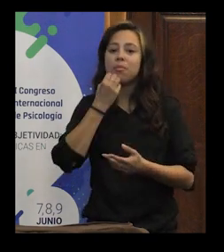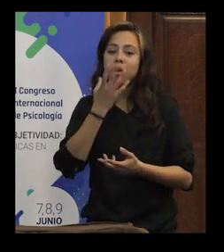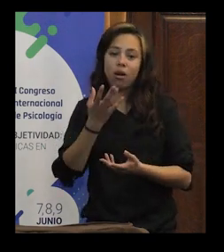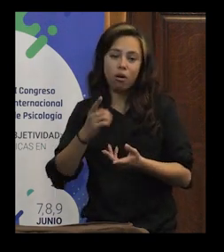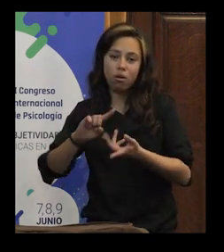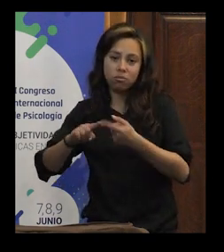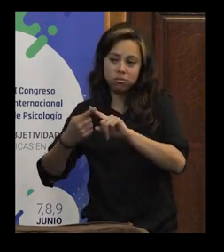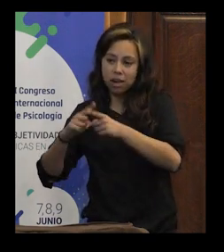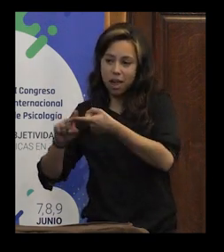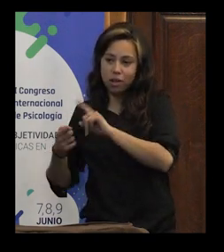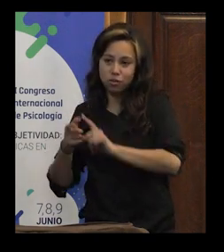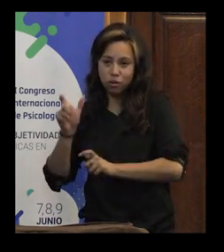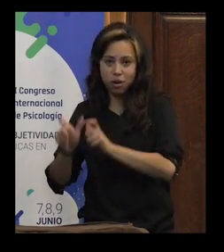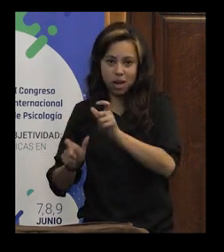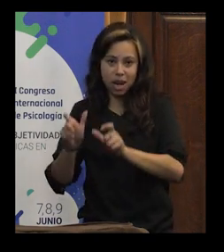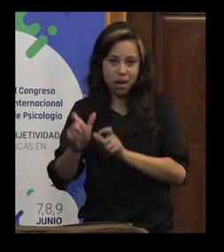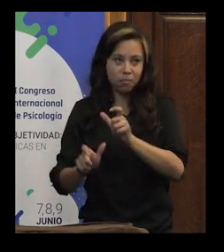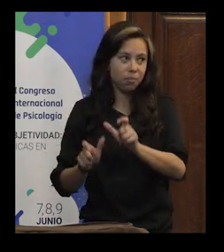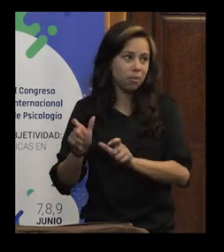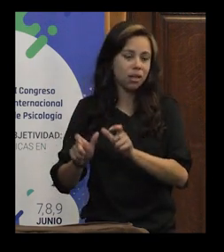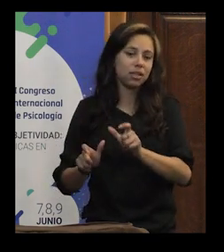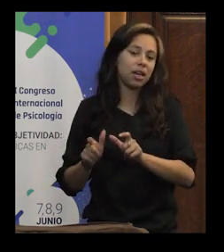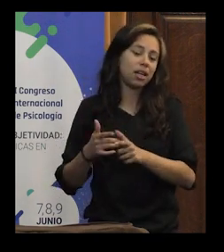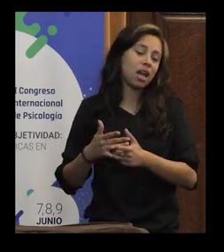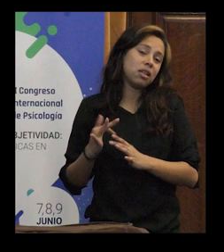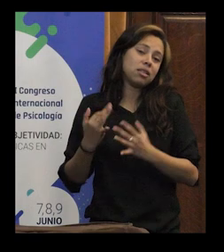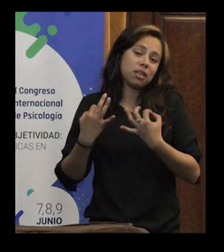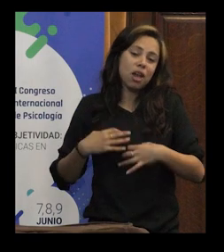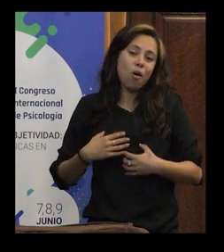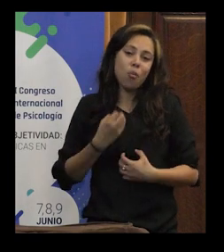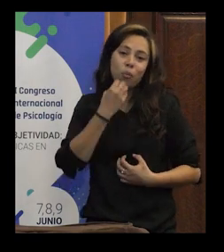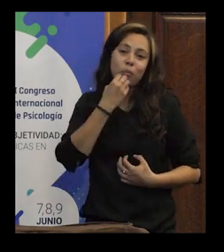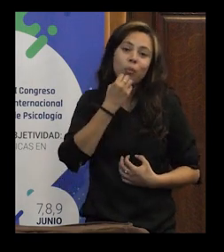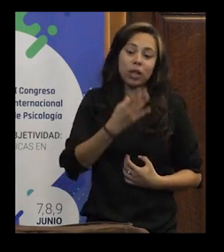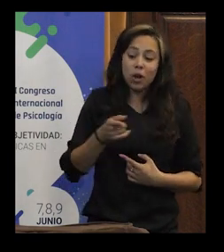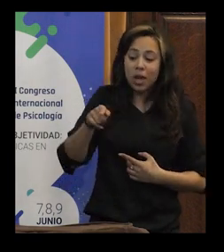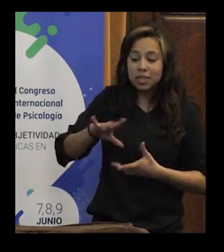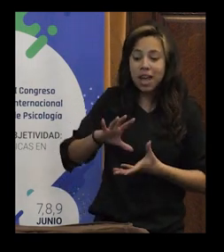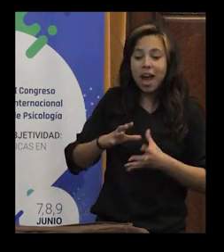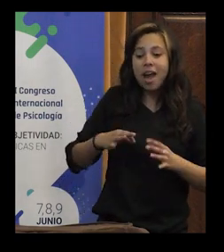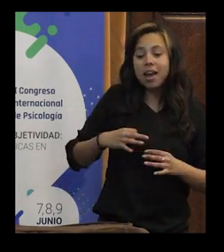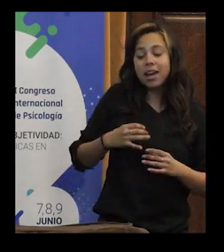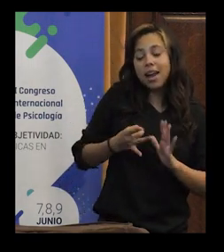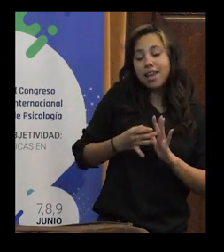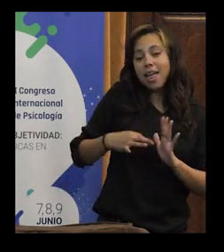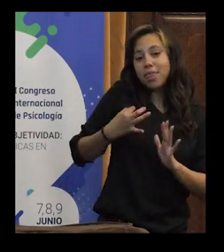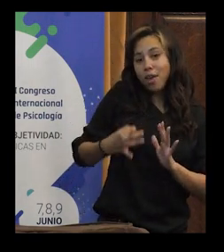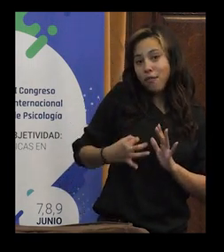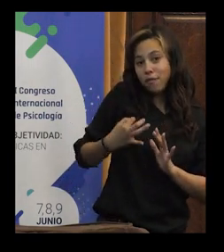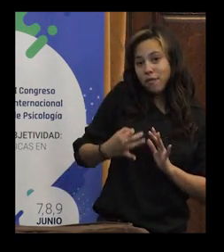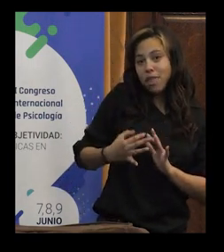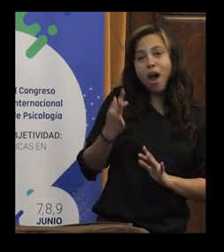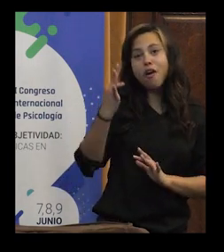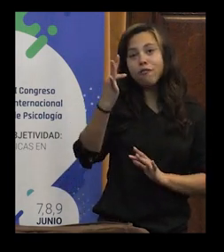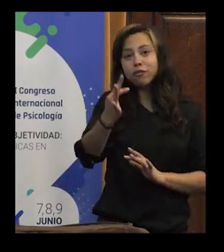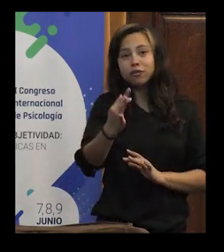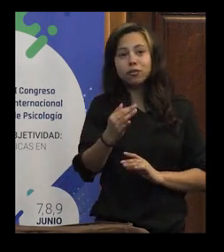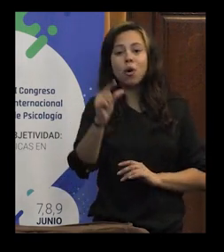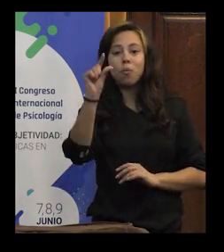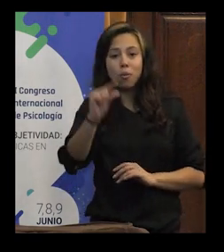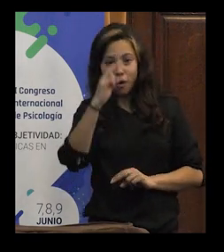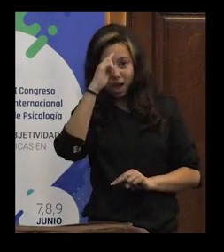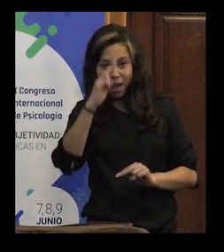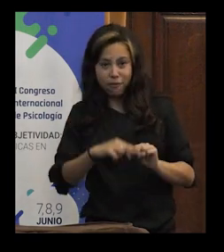y valiente que trae esperanzas de curar enfermedades, pero que conlleva como